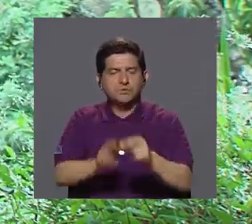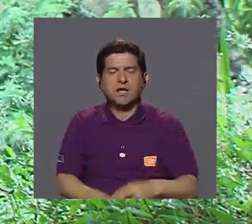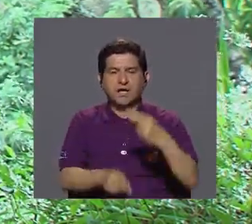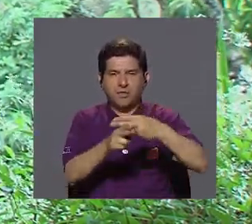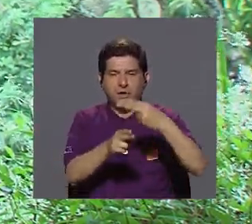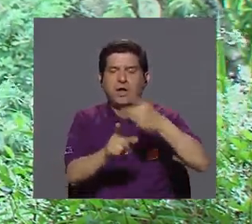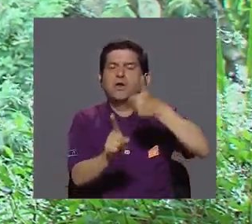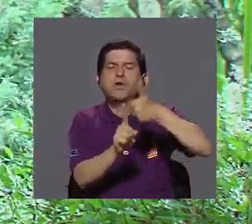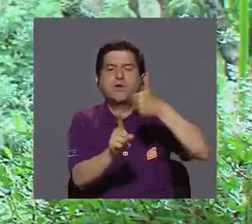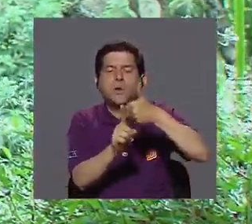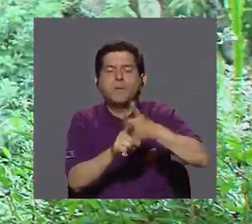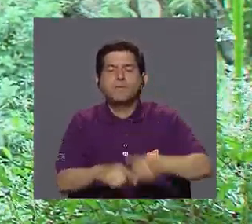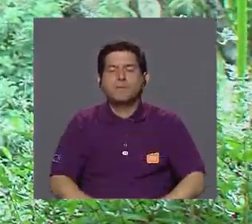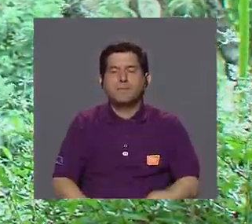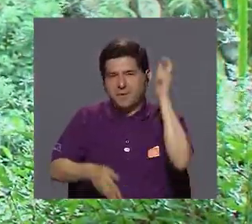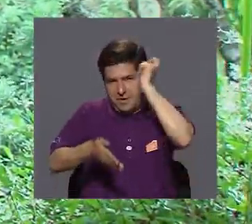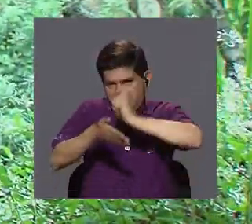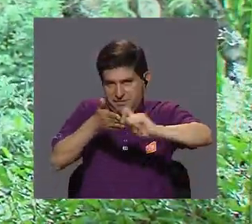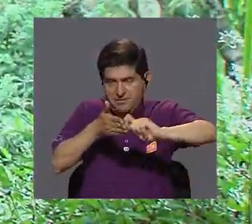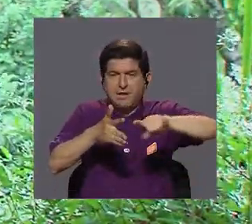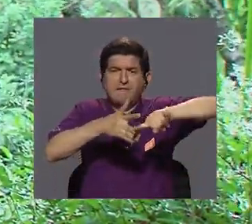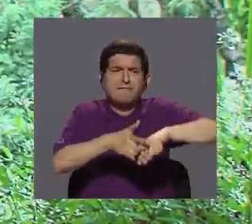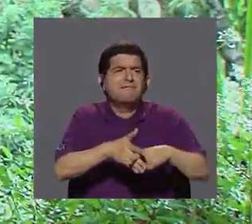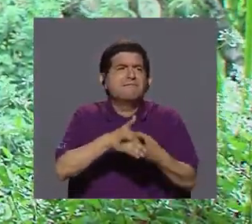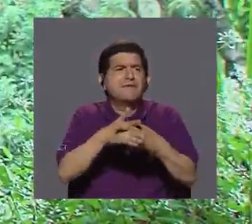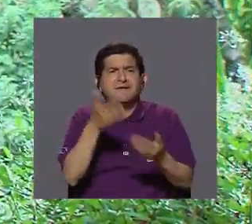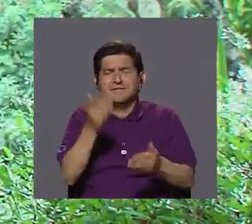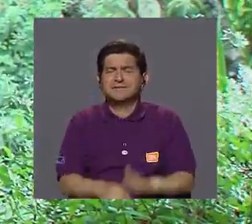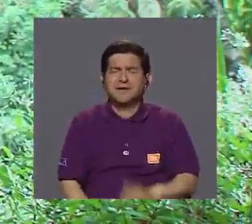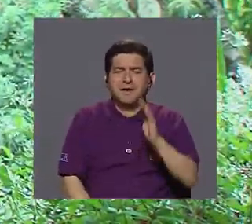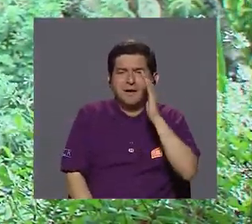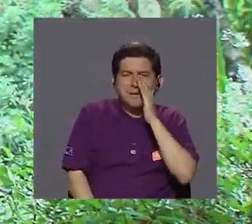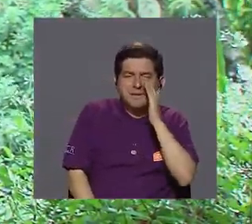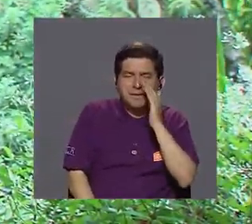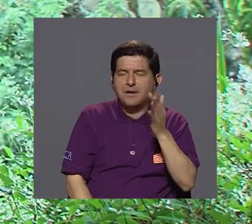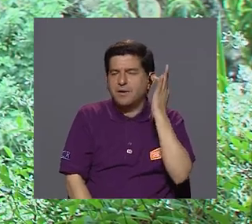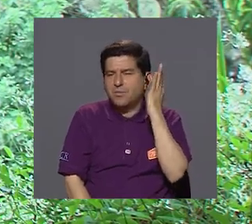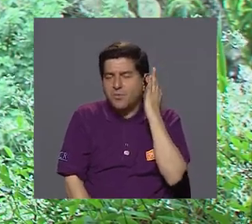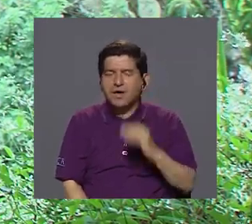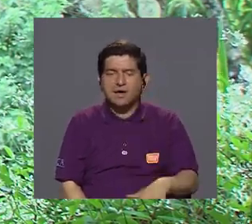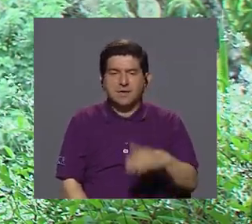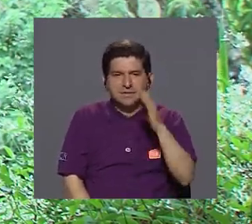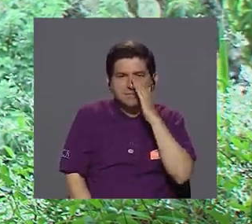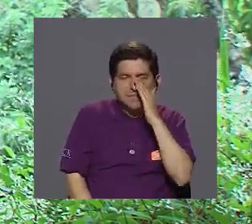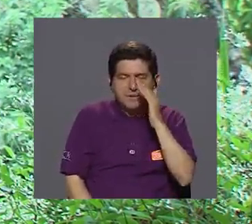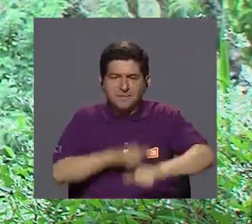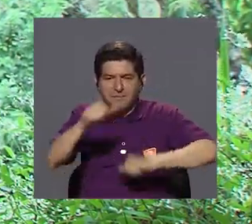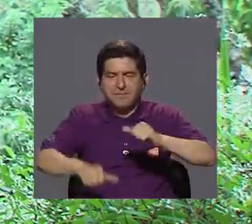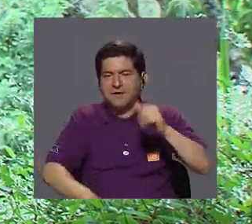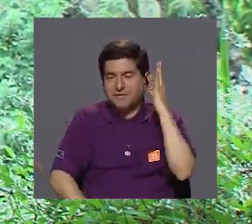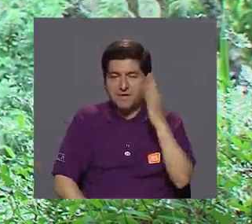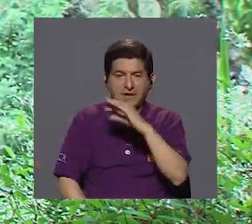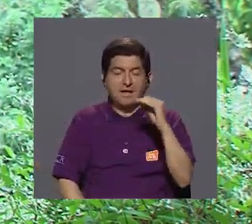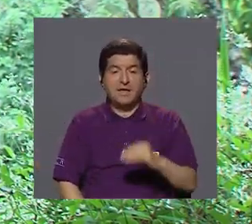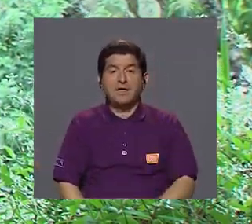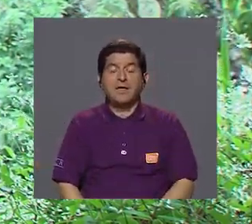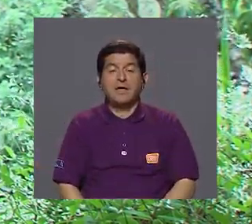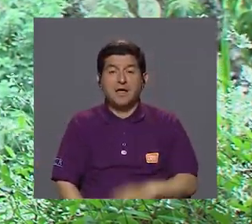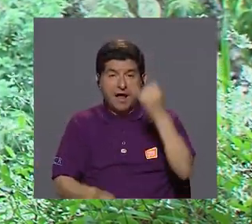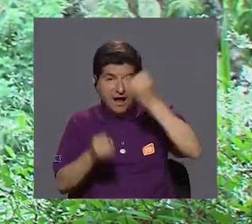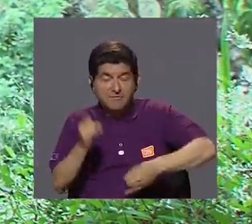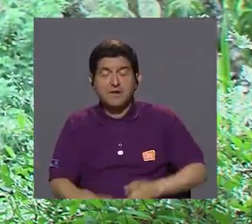de los resultados, y de ahí el nombre mismo de la tesis, que tal vez inicia como maternidades y mujeres madres feministas y termina